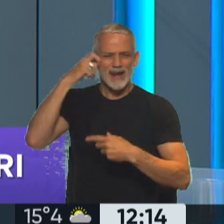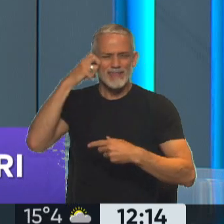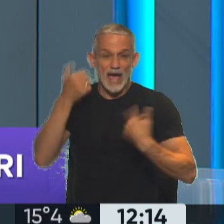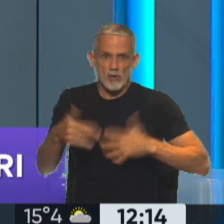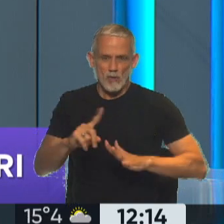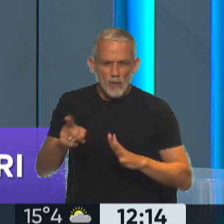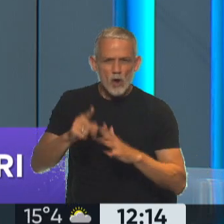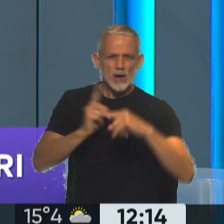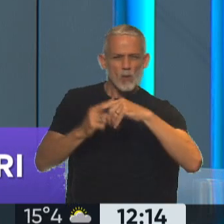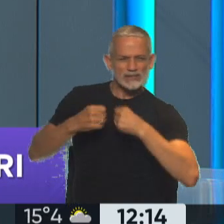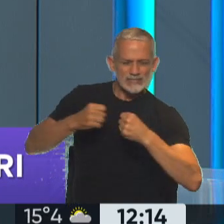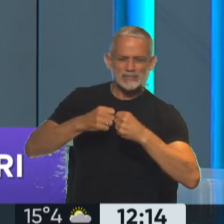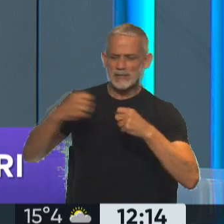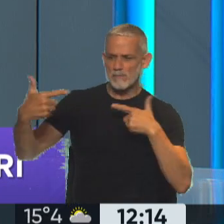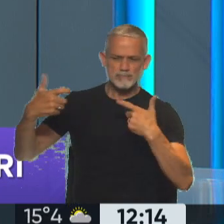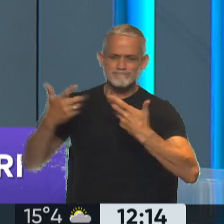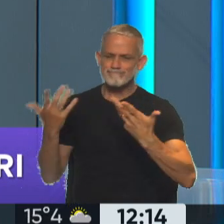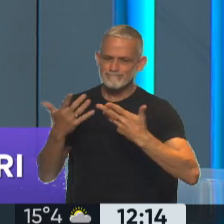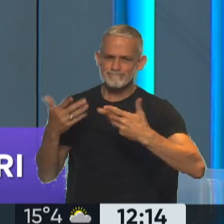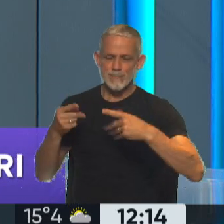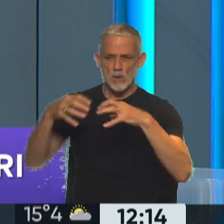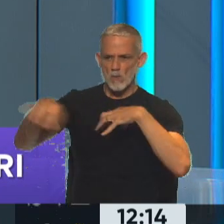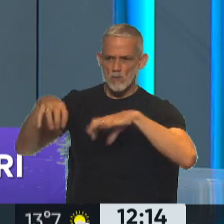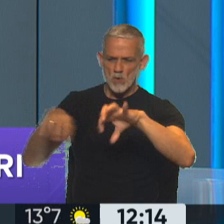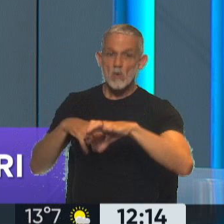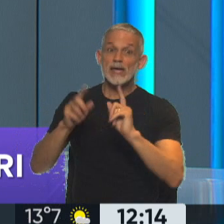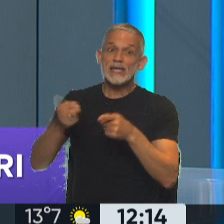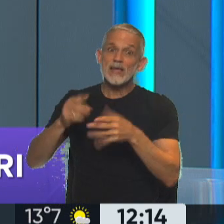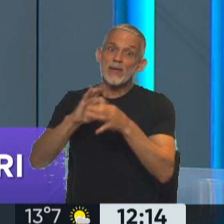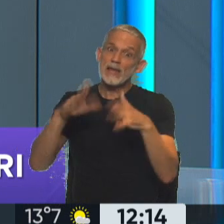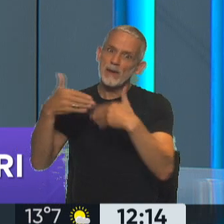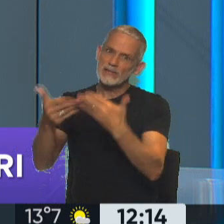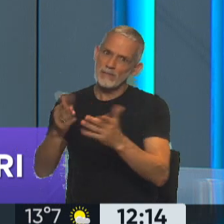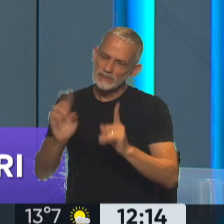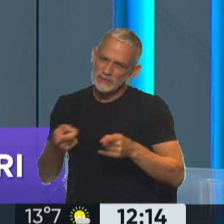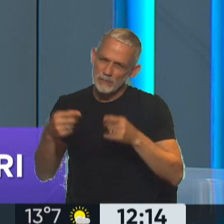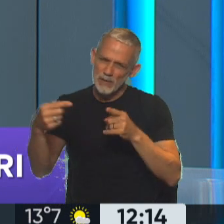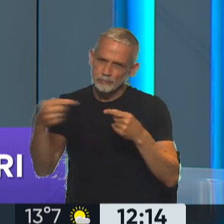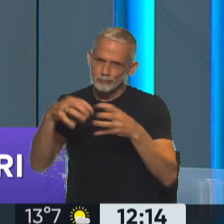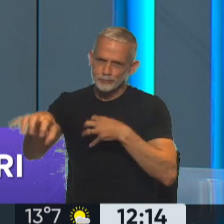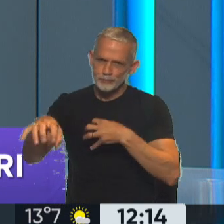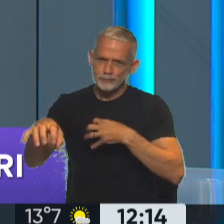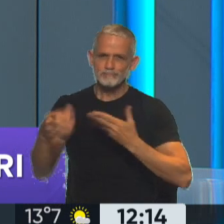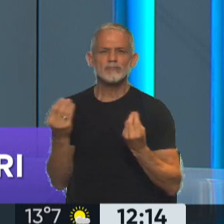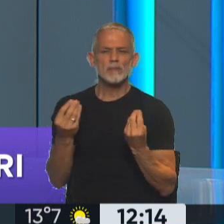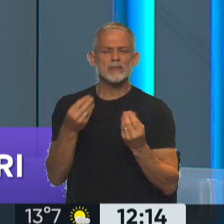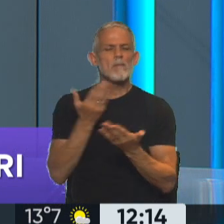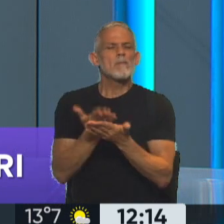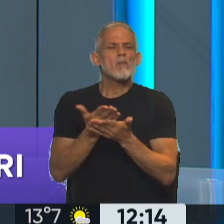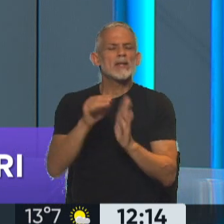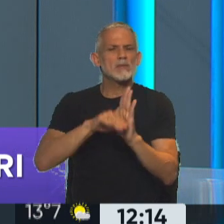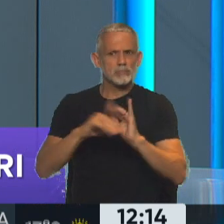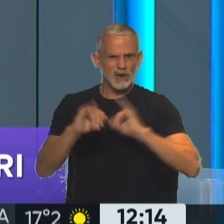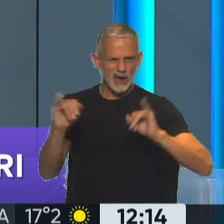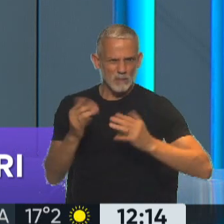la coalición cívica, diferencias en el PRO, pero también una ruptura hacia adentro de la Libertad Avanza. Ahora, ¿qué pasa con las propuestas de campaña?